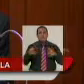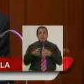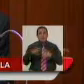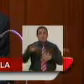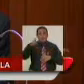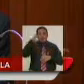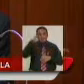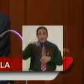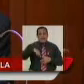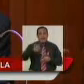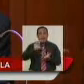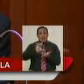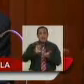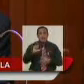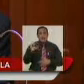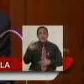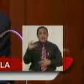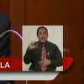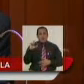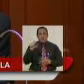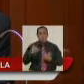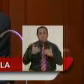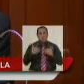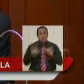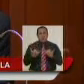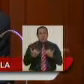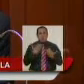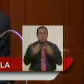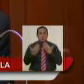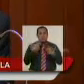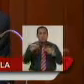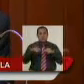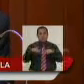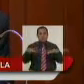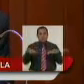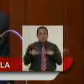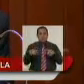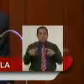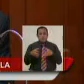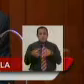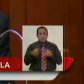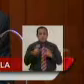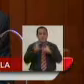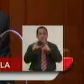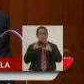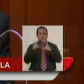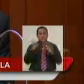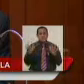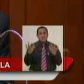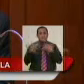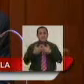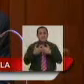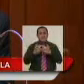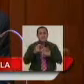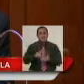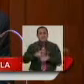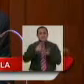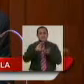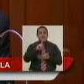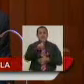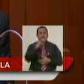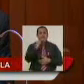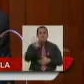policía, en Lima y Callao, cuenta ya con una moderna plataforma de comunicaciones integrada por la Central